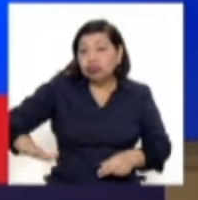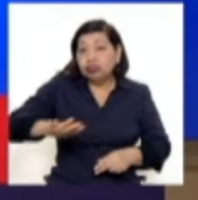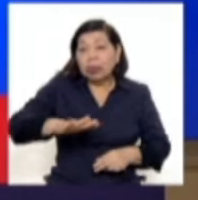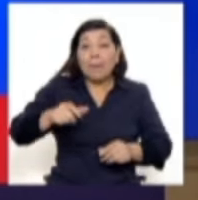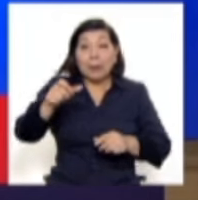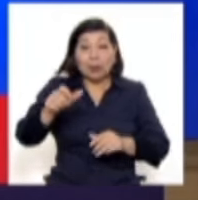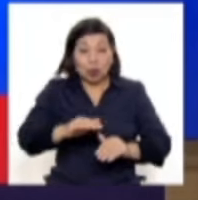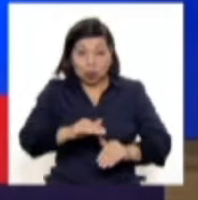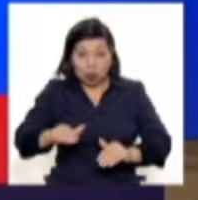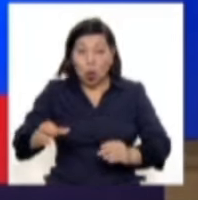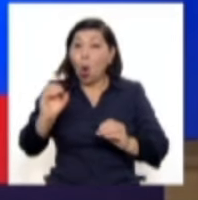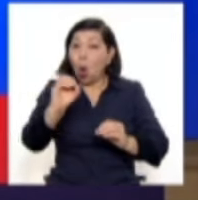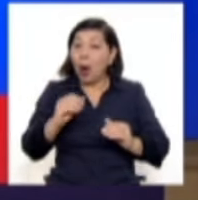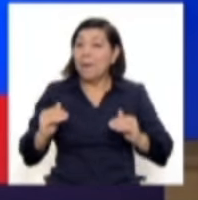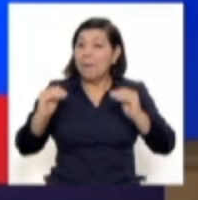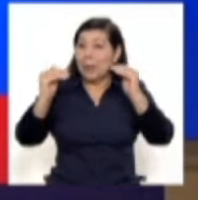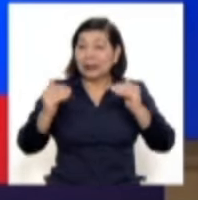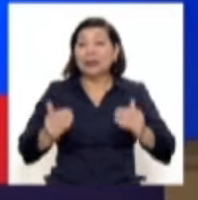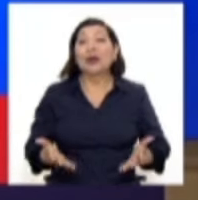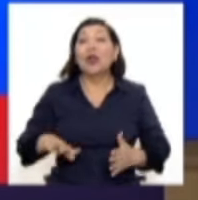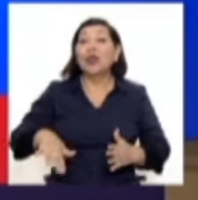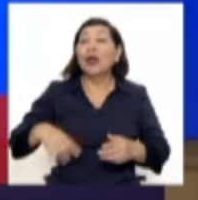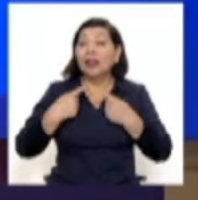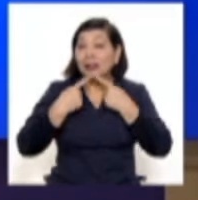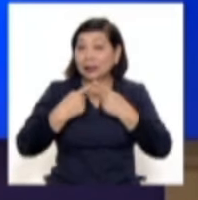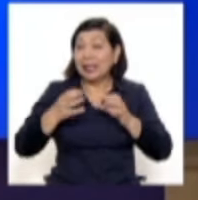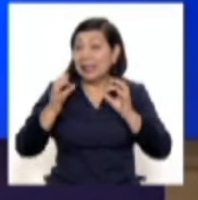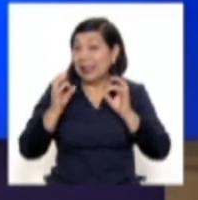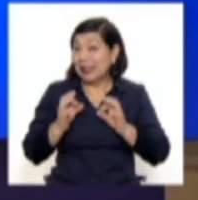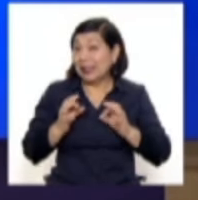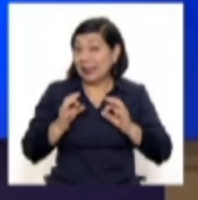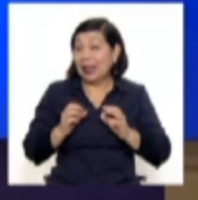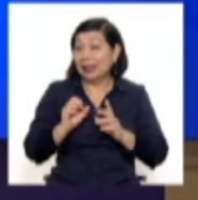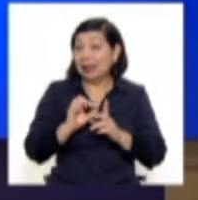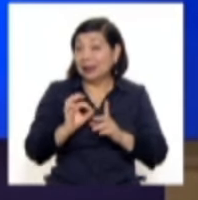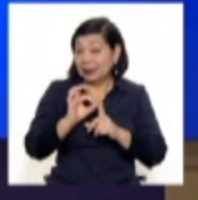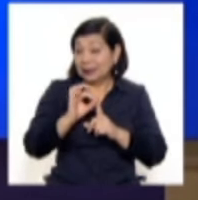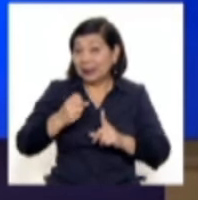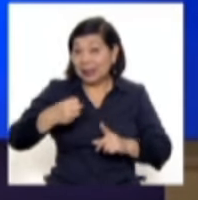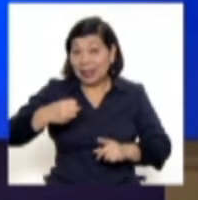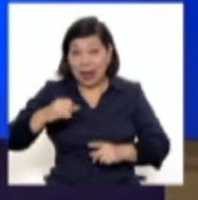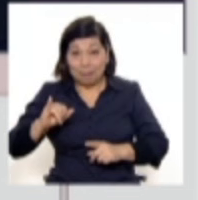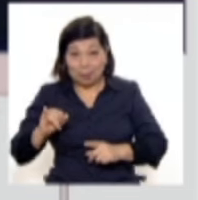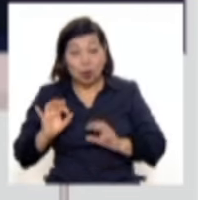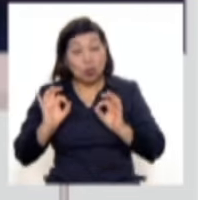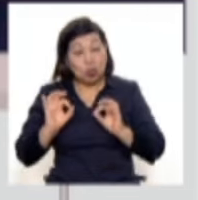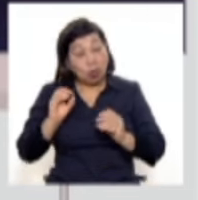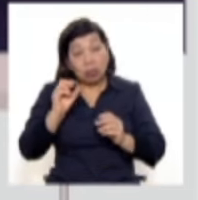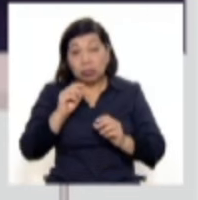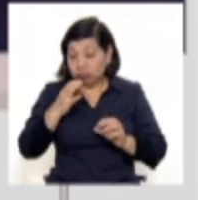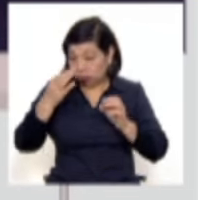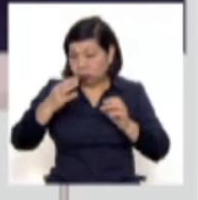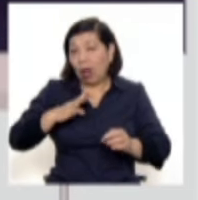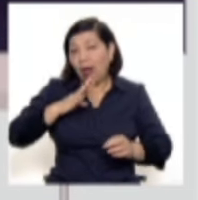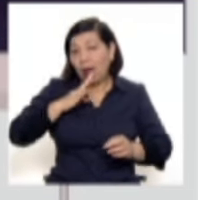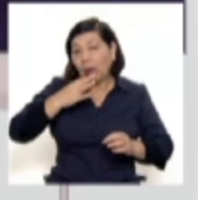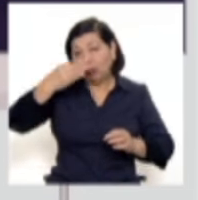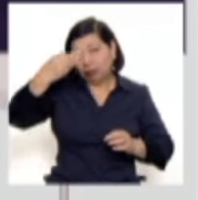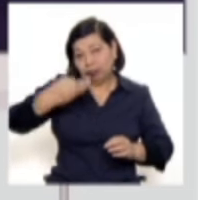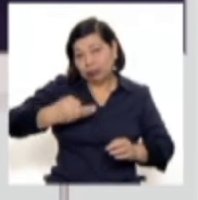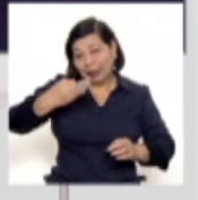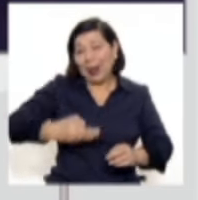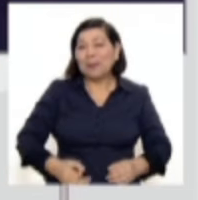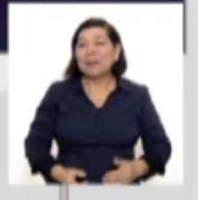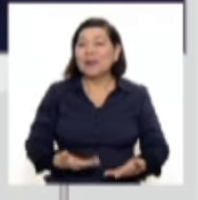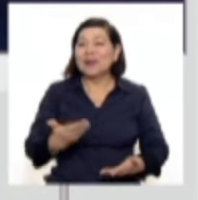adultos mayores Bueno amigos esto ha sido todo Recuerden que el senami emite información oportuna y confiable al servicio de la